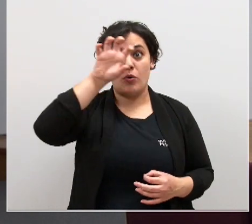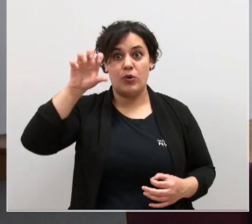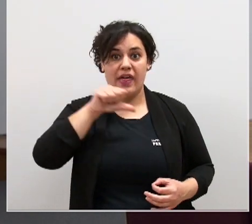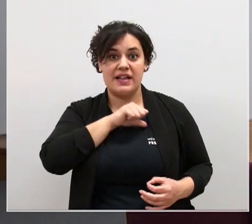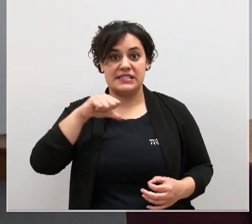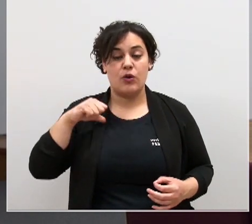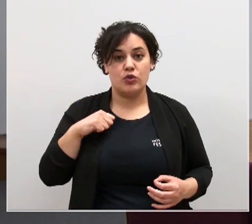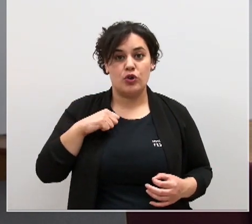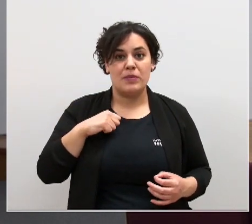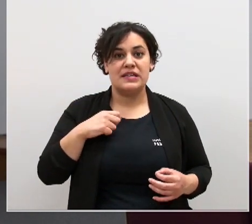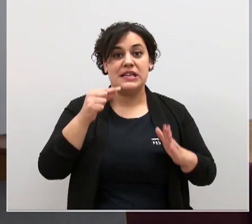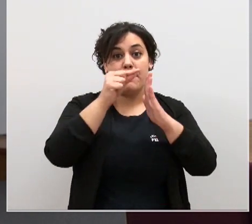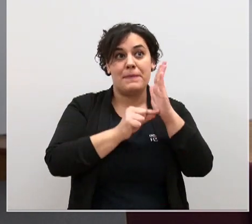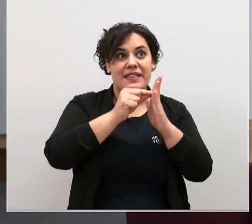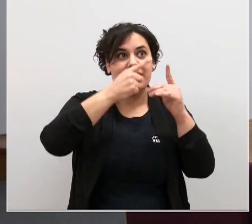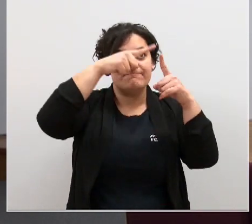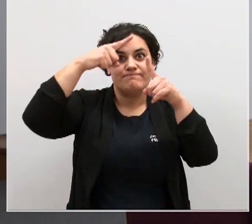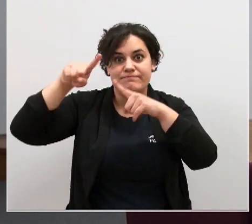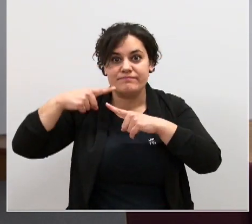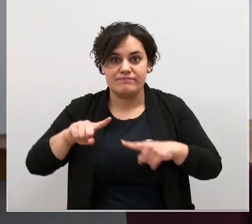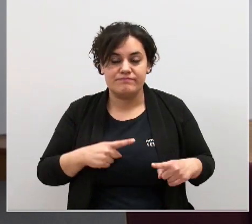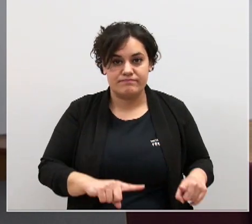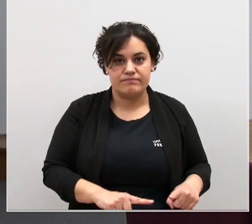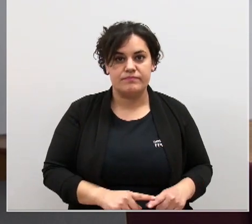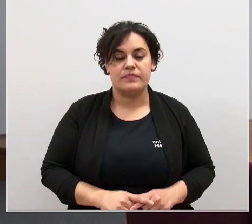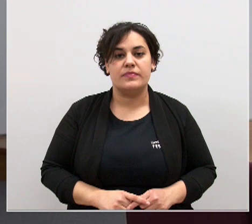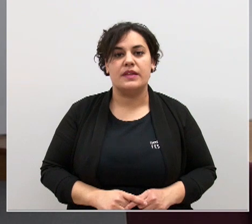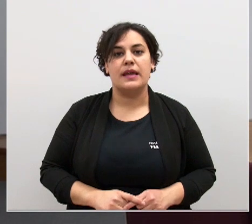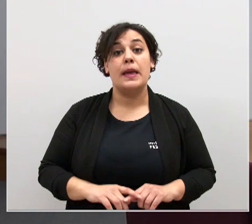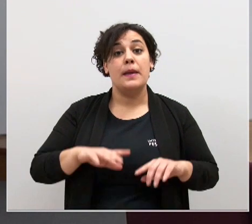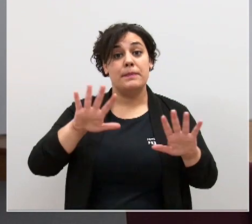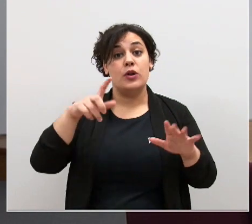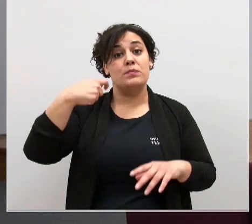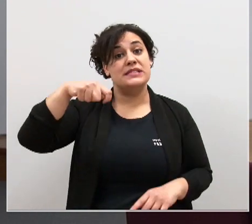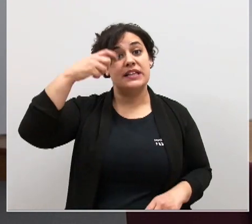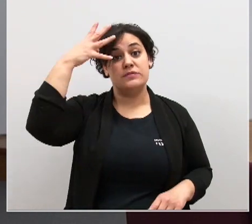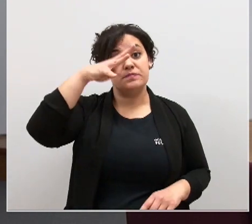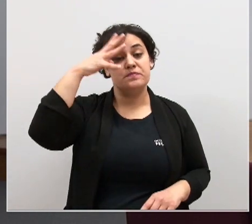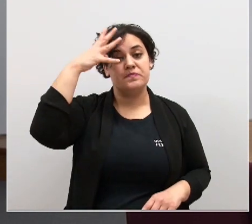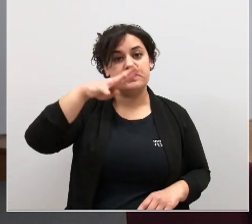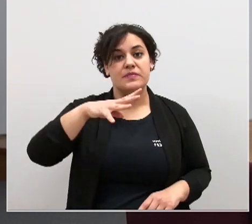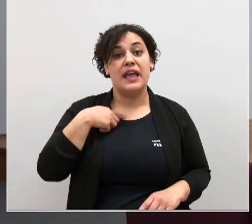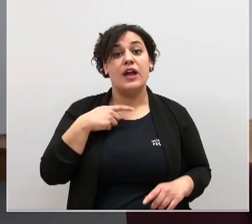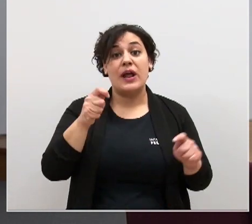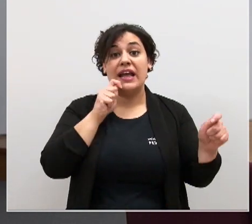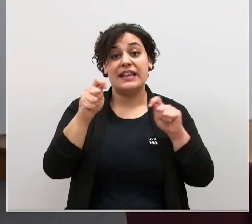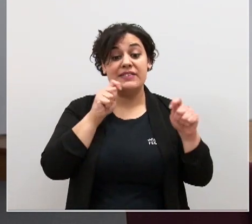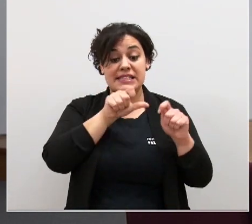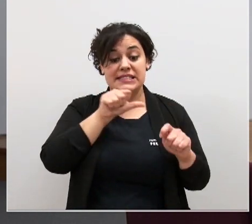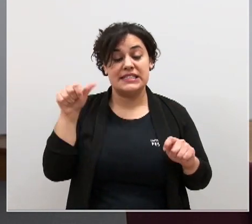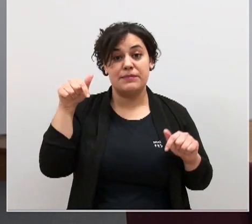comunidades porque la pandemia no entiende de fronteras. Sin embargo, el presidente López Miras señaló en una entrevista esta semana